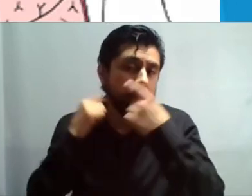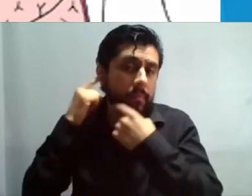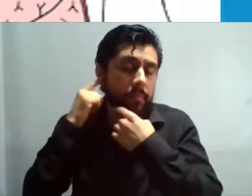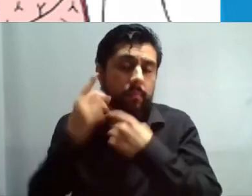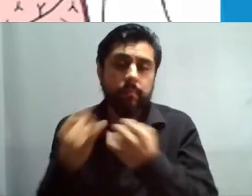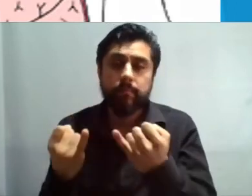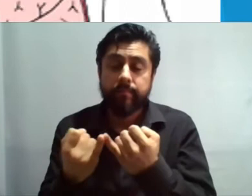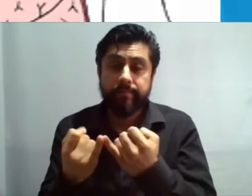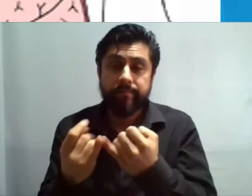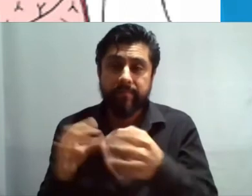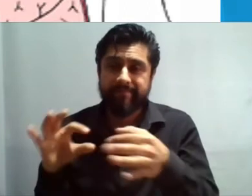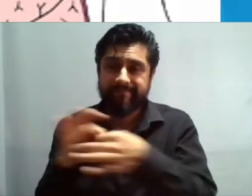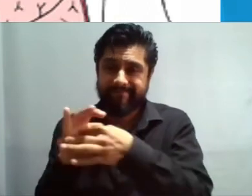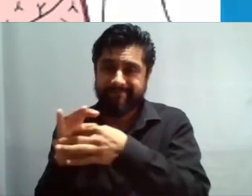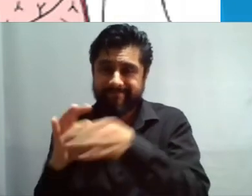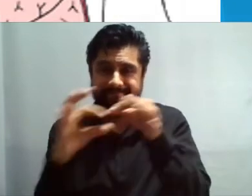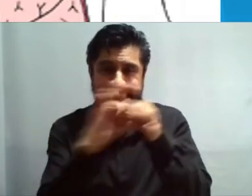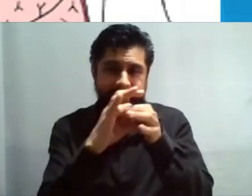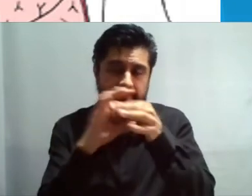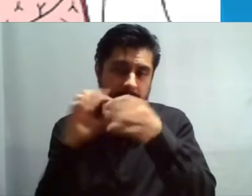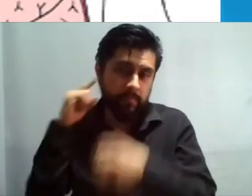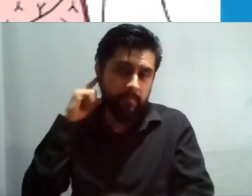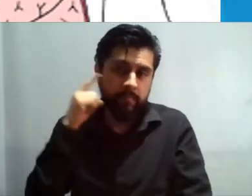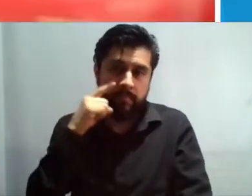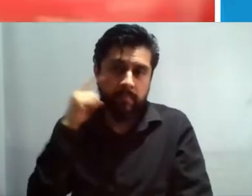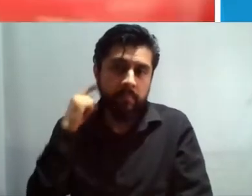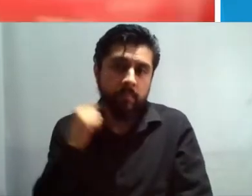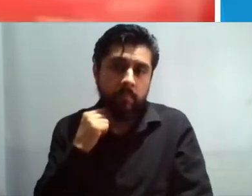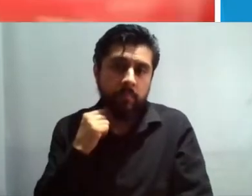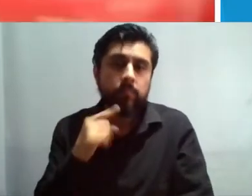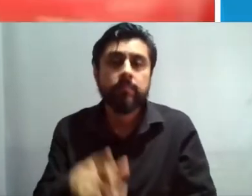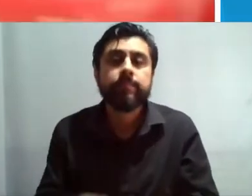menos este el proceso. Damos la siguiente imagen, por favor.